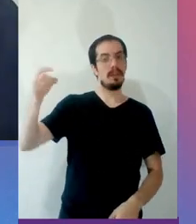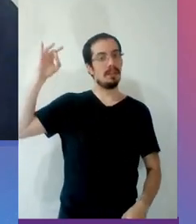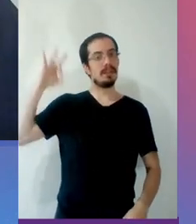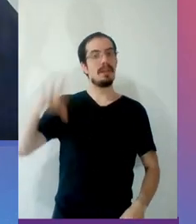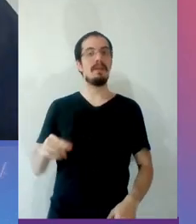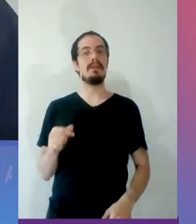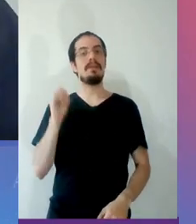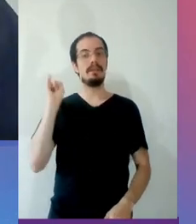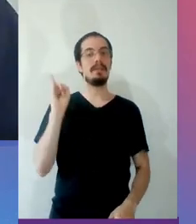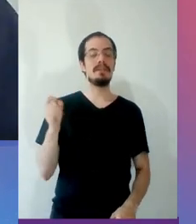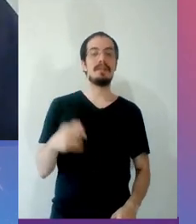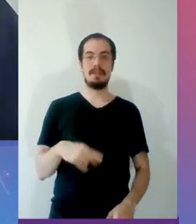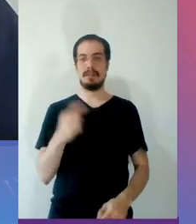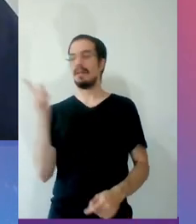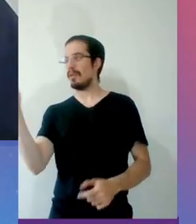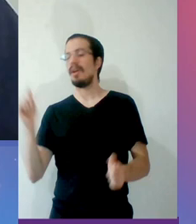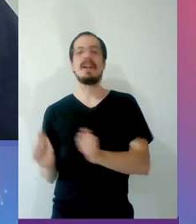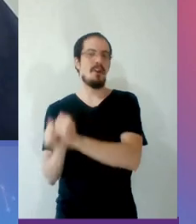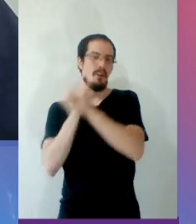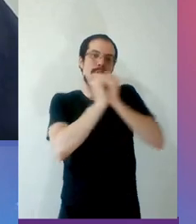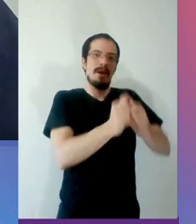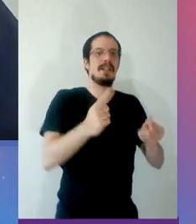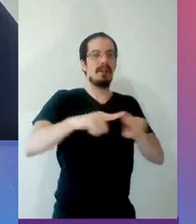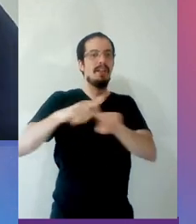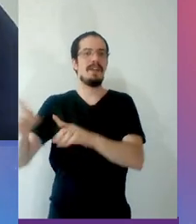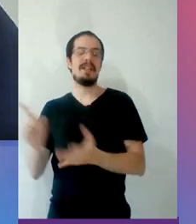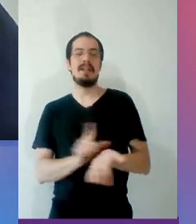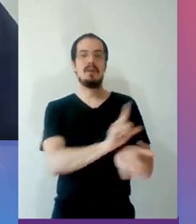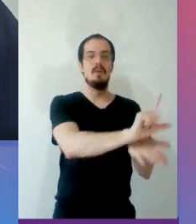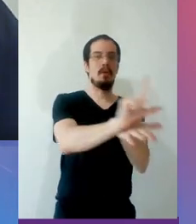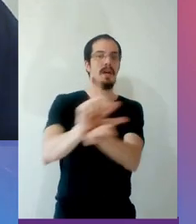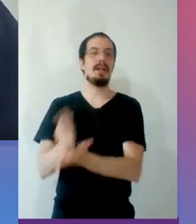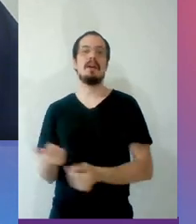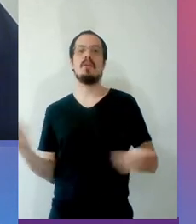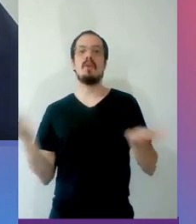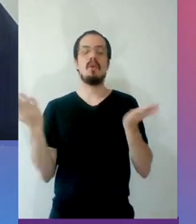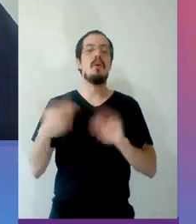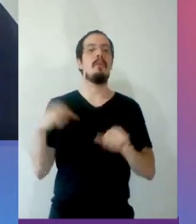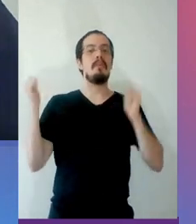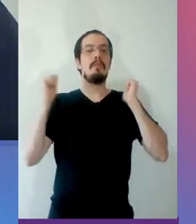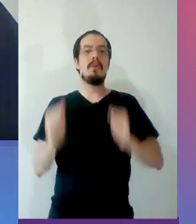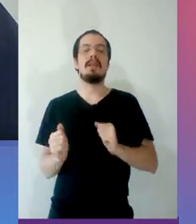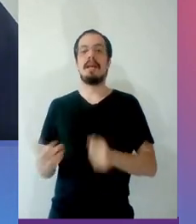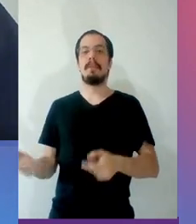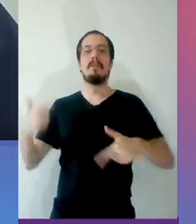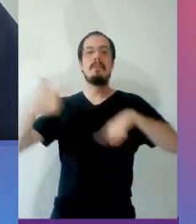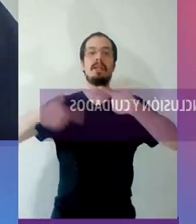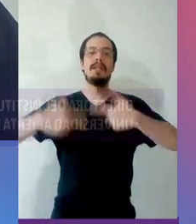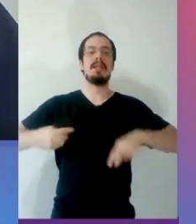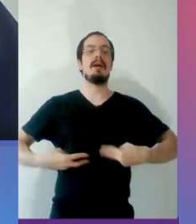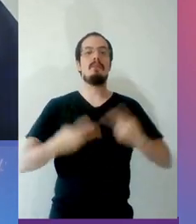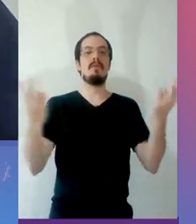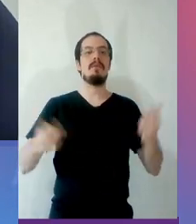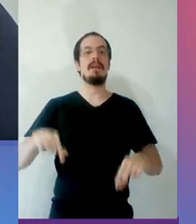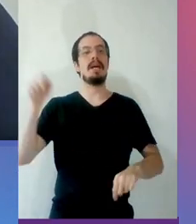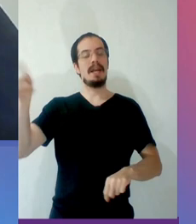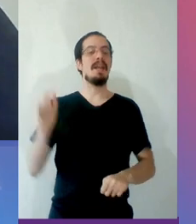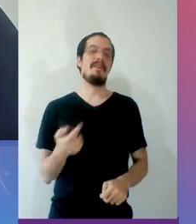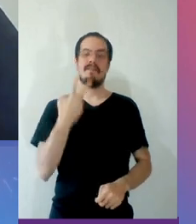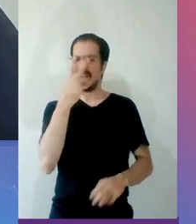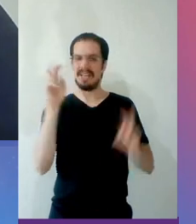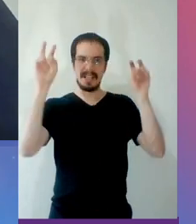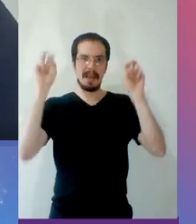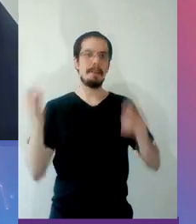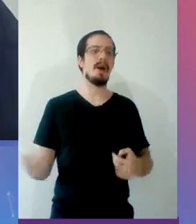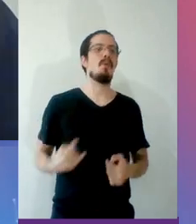la ha llevado a compartir a otros lugares, ¿cómo debemos instalarlo desde la política pública en una política universal para los niños